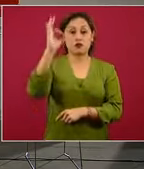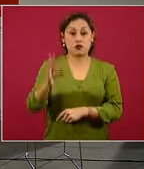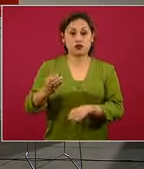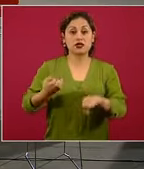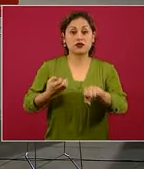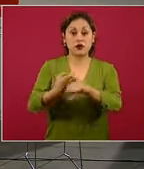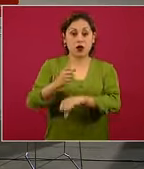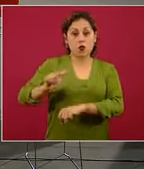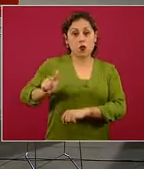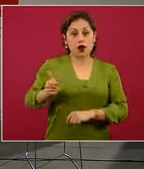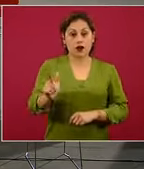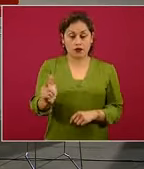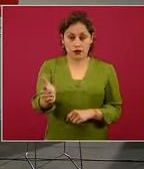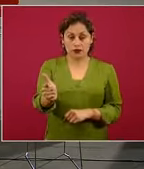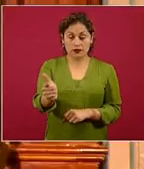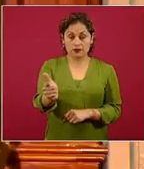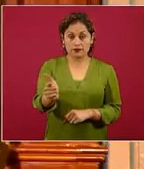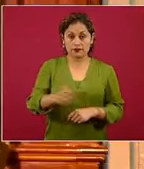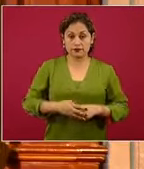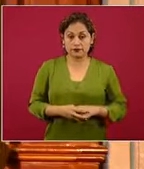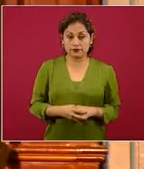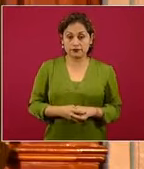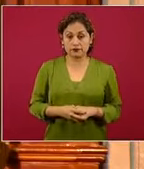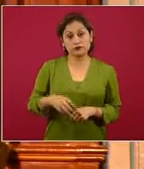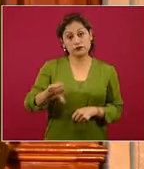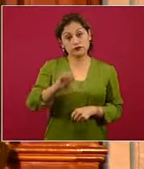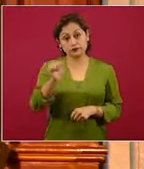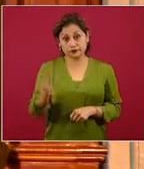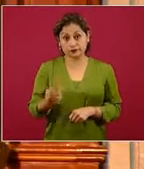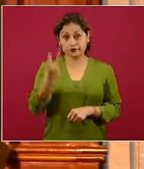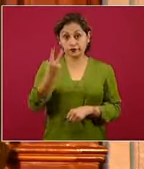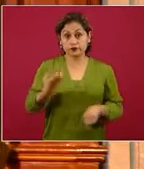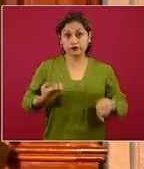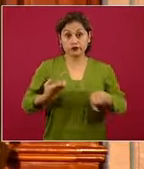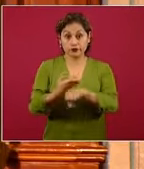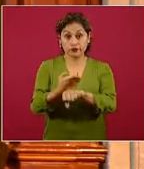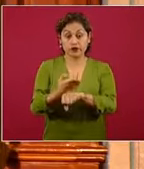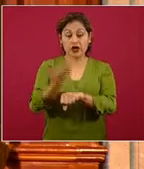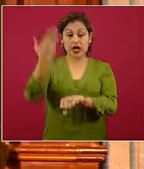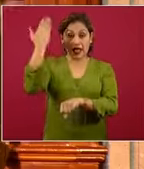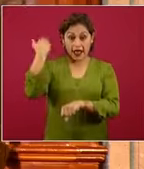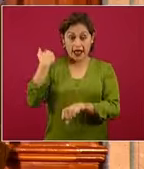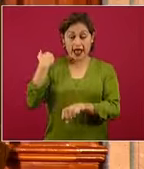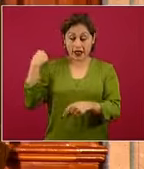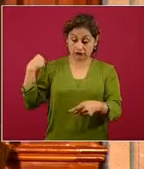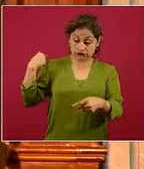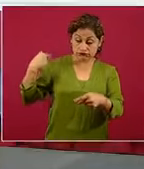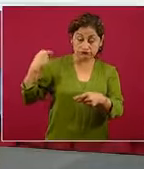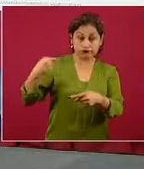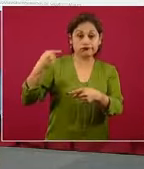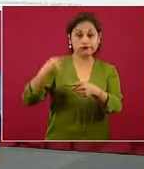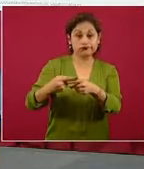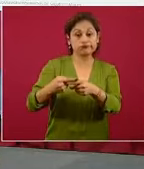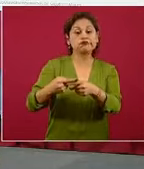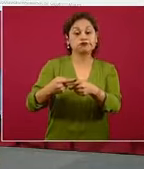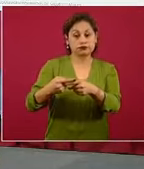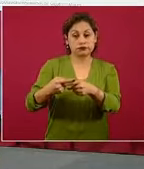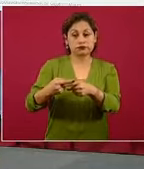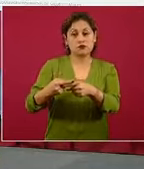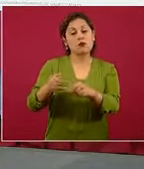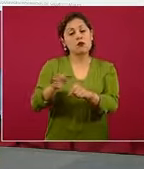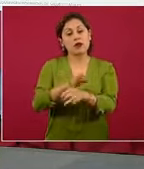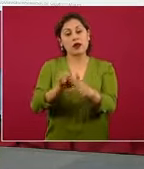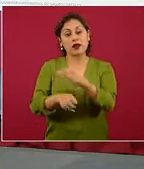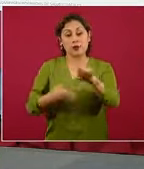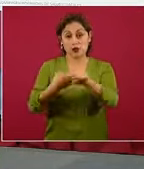de Guanajuato, y ya 2 estados que habían estado en esta situación desde hace algunas semanas, Estado de México